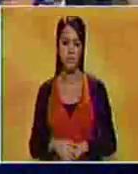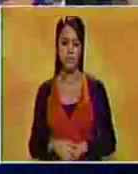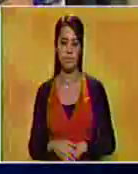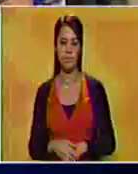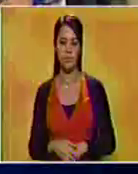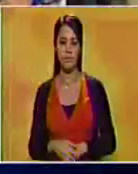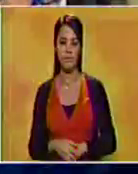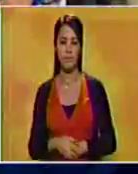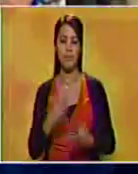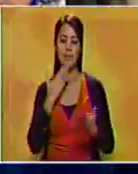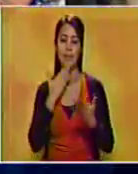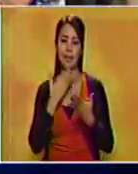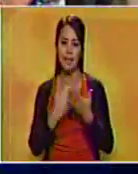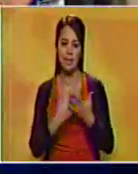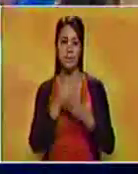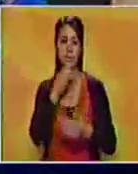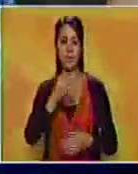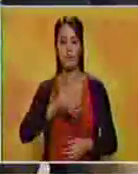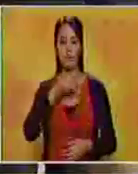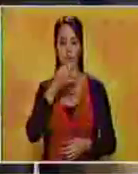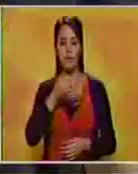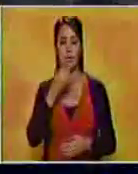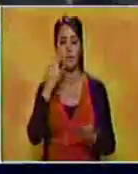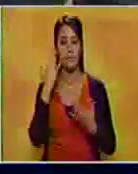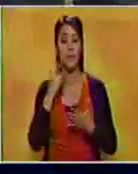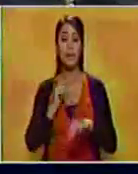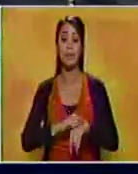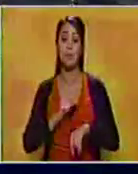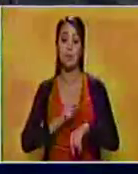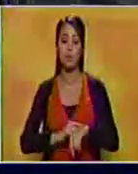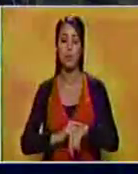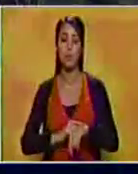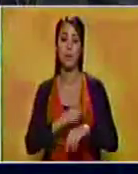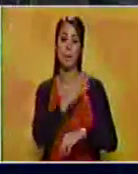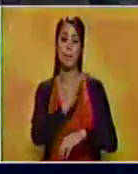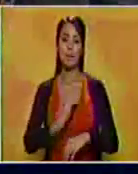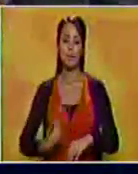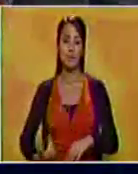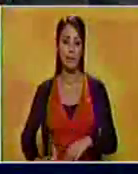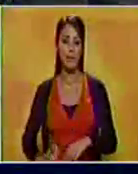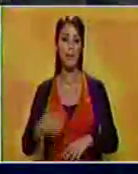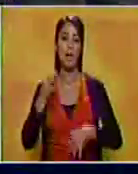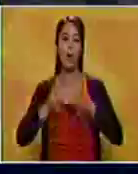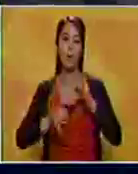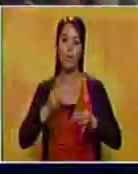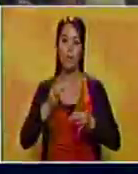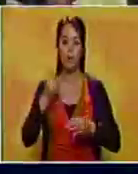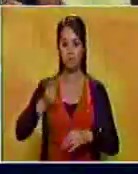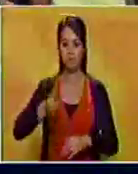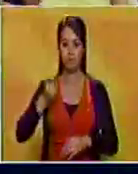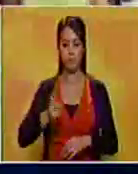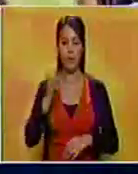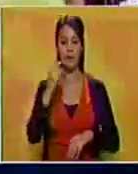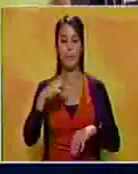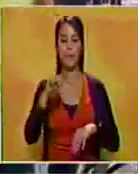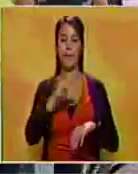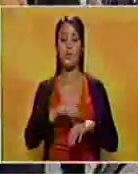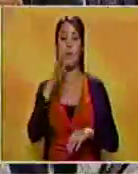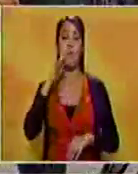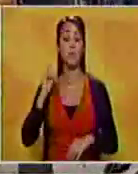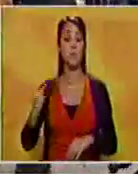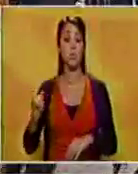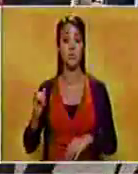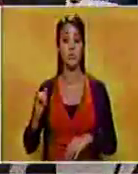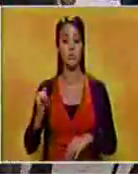gracias buenas tardes a esta hora a arnoldo benítez presidente de la subcomisión de jubilados y pensionados de la asamblea nacional denuncia